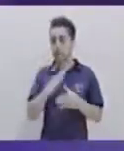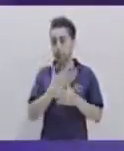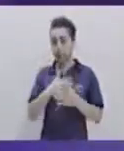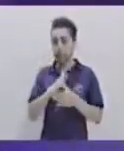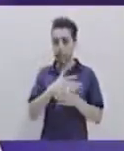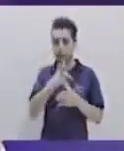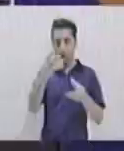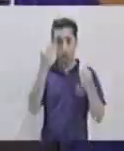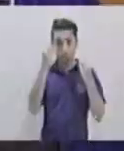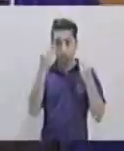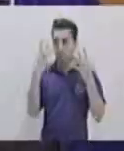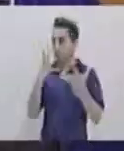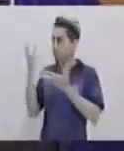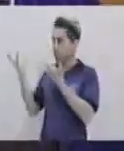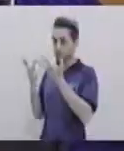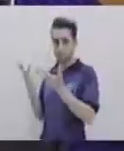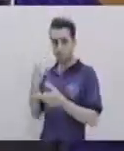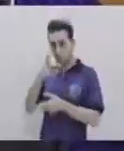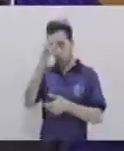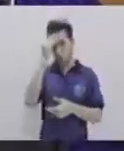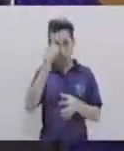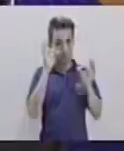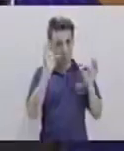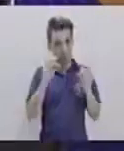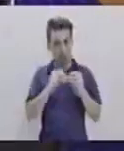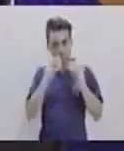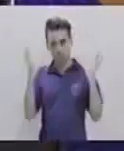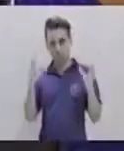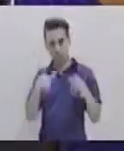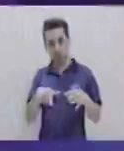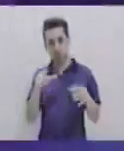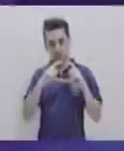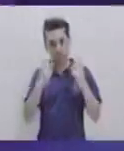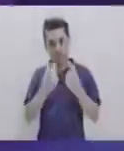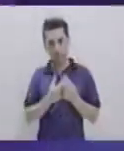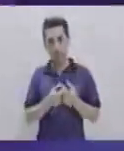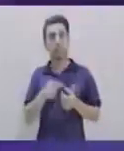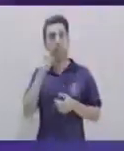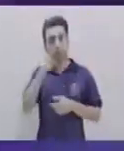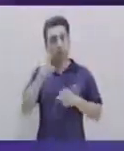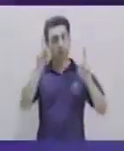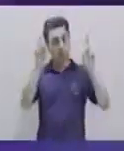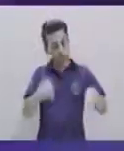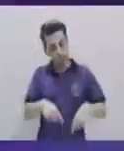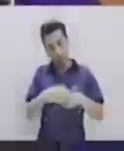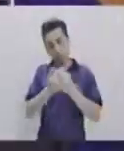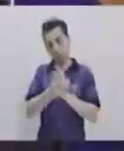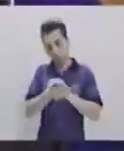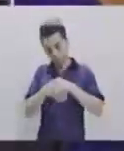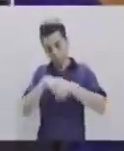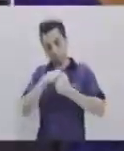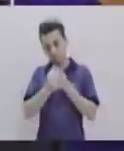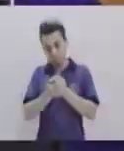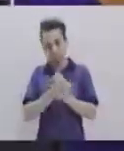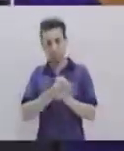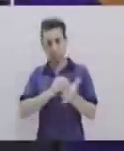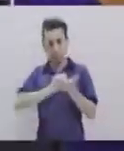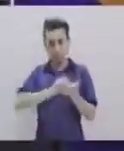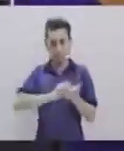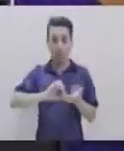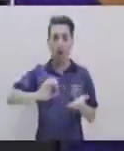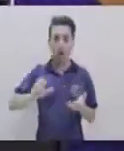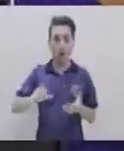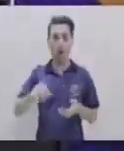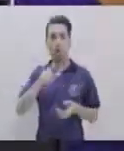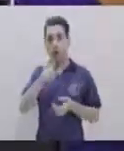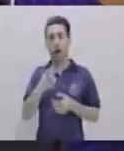siempre compartir lo aprendido. Espero que hayas aprendido mucho en esta clase. Recuerda lavarte tus manos constantemente con agua y